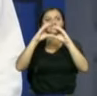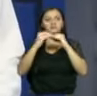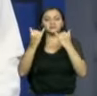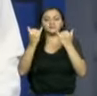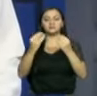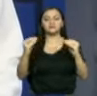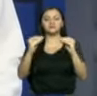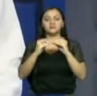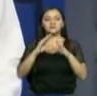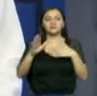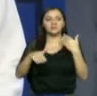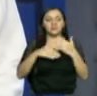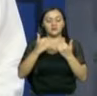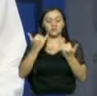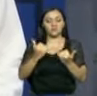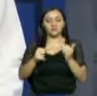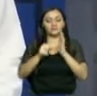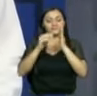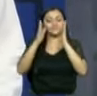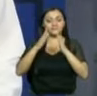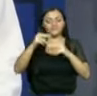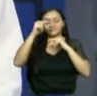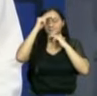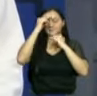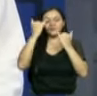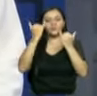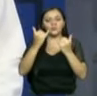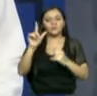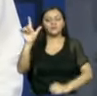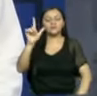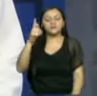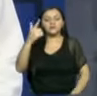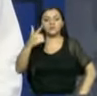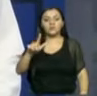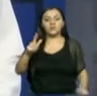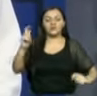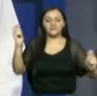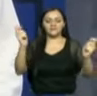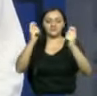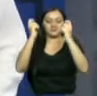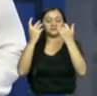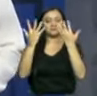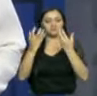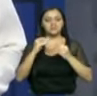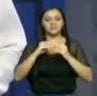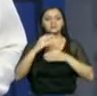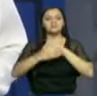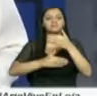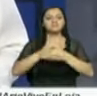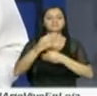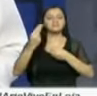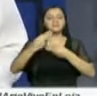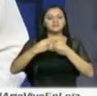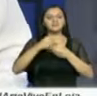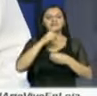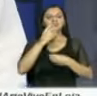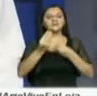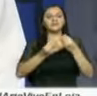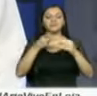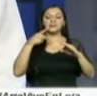Estar con nosotros en Tele Ciudadana. Es que hoy Loja está de fiesta y queremos que usted participe de lo que es